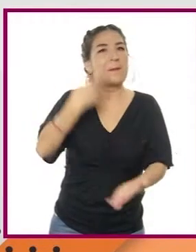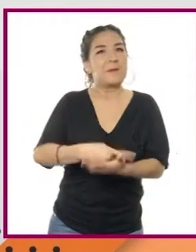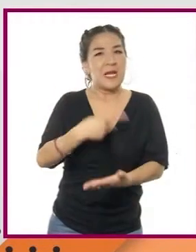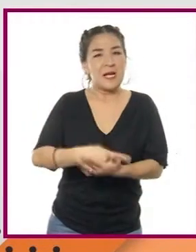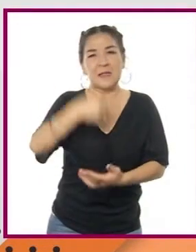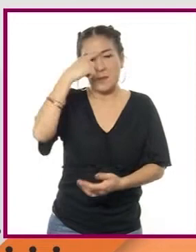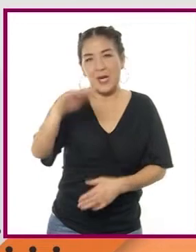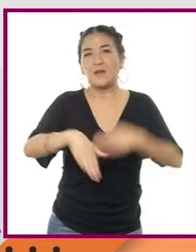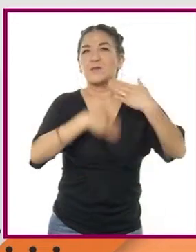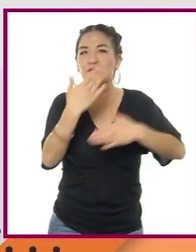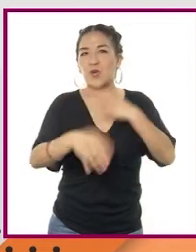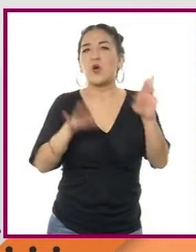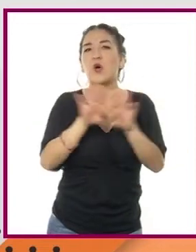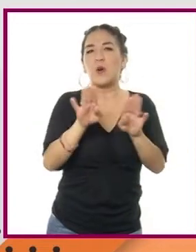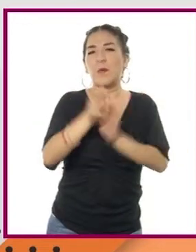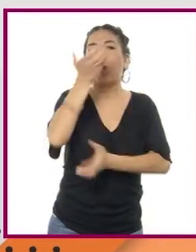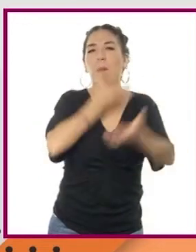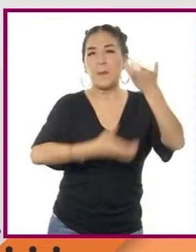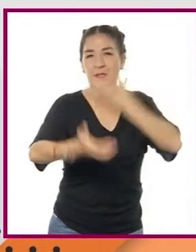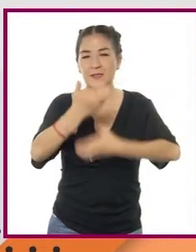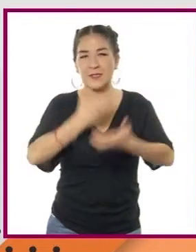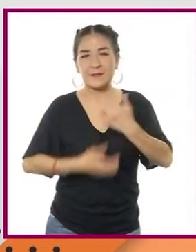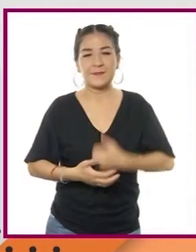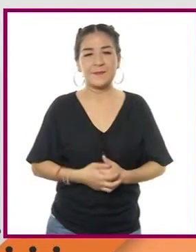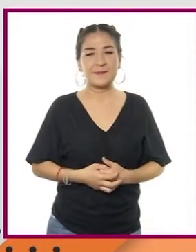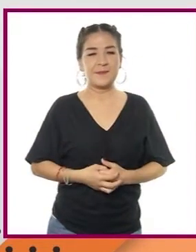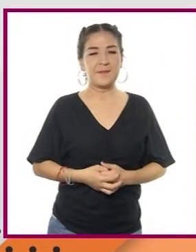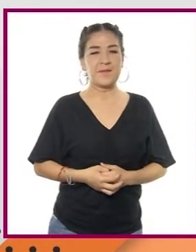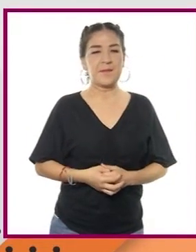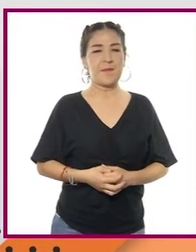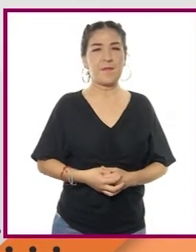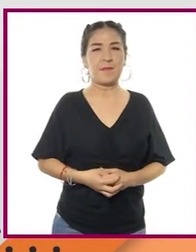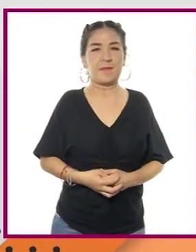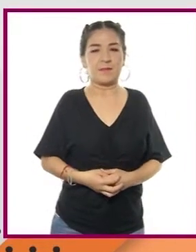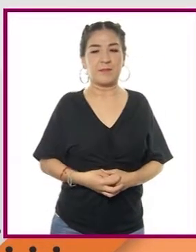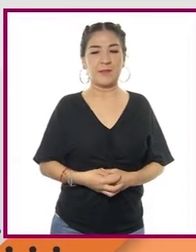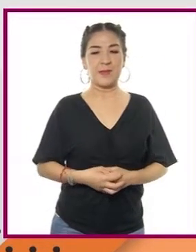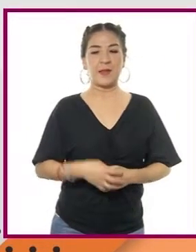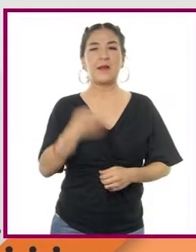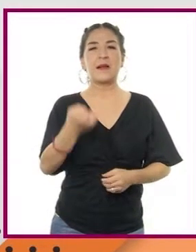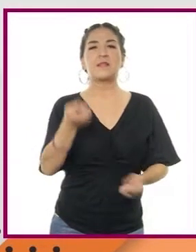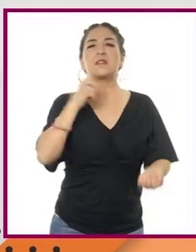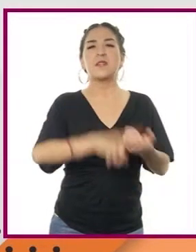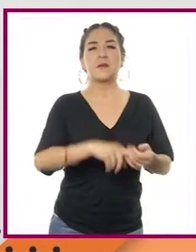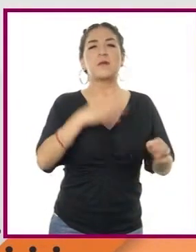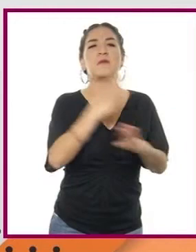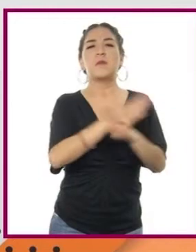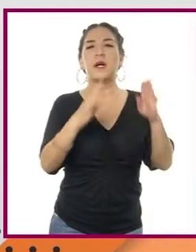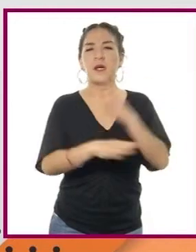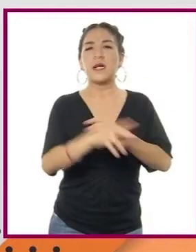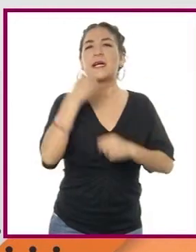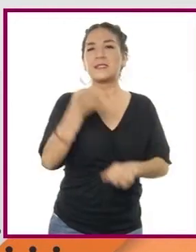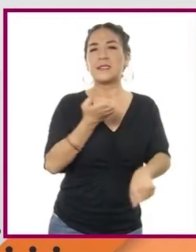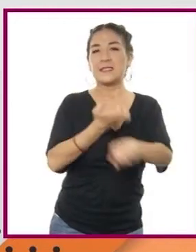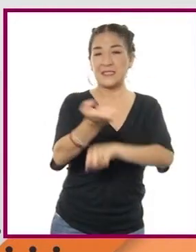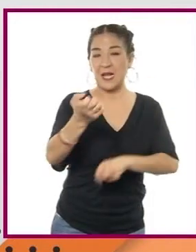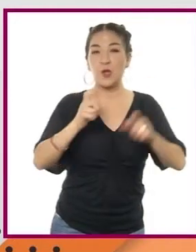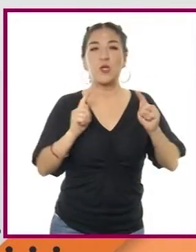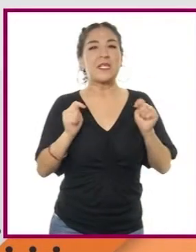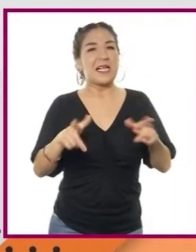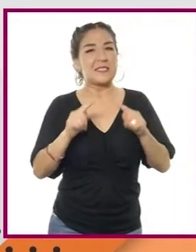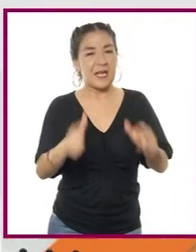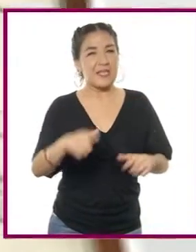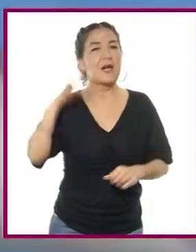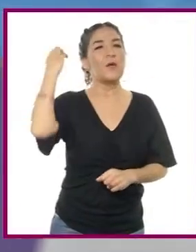muchos comerciantes e intermediarios. Su cultivo se dio principalmente en los actuales estados de Tlaxcala